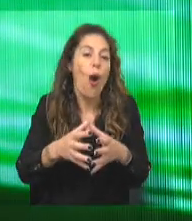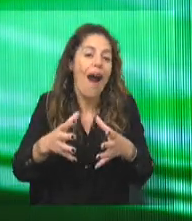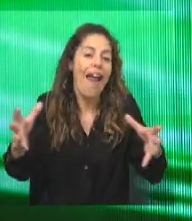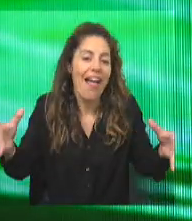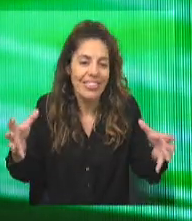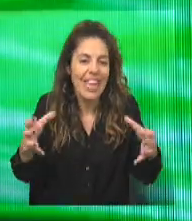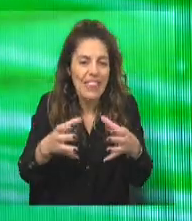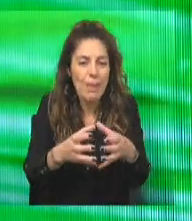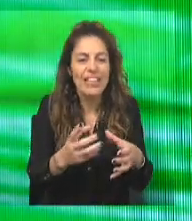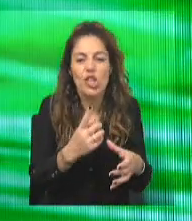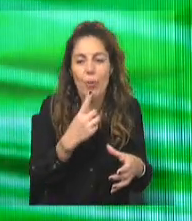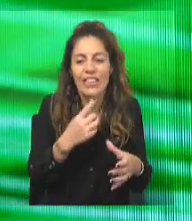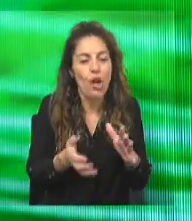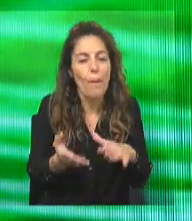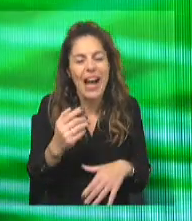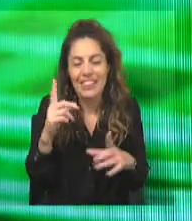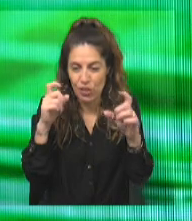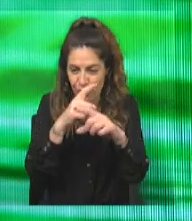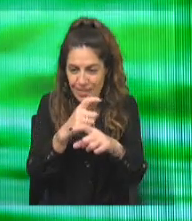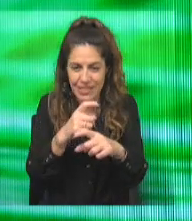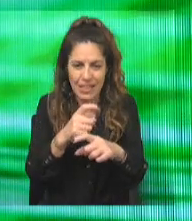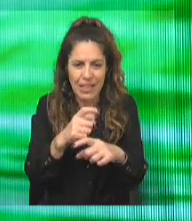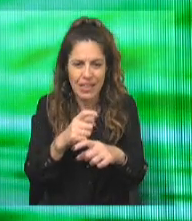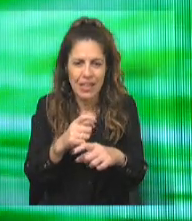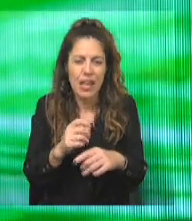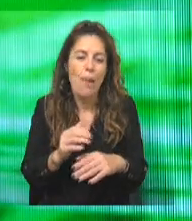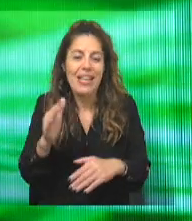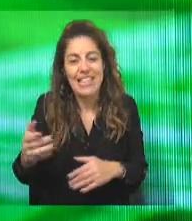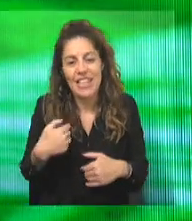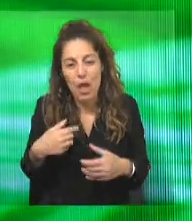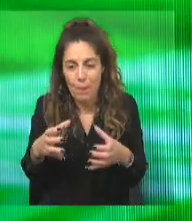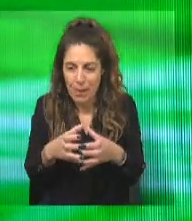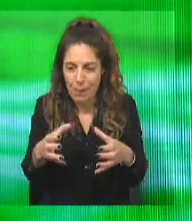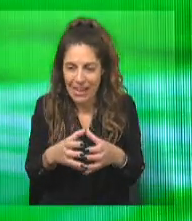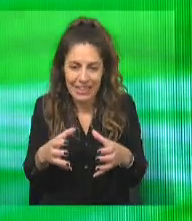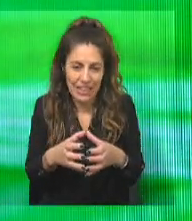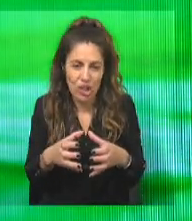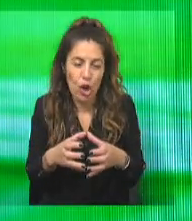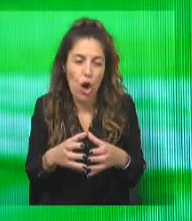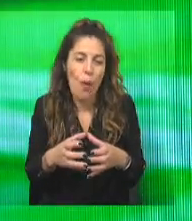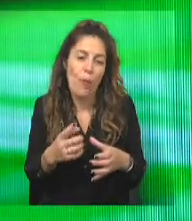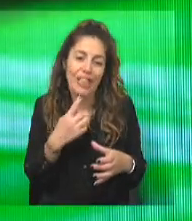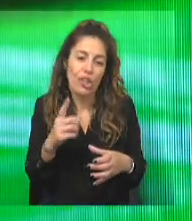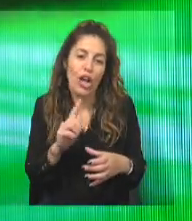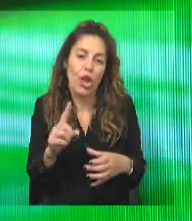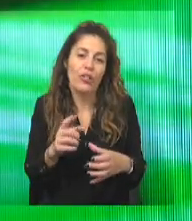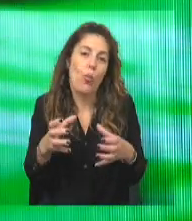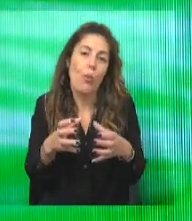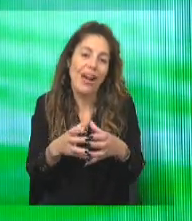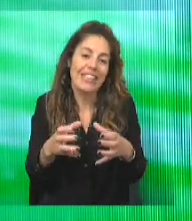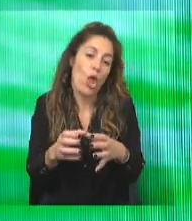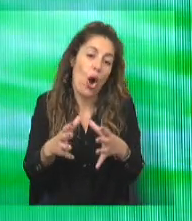es como más difícil Más allá de mi partido que evidentemente no es un partido de masas pero en lo que uno ve